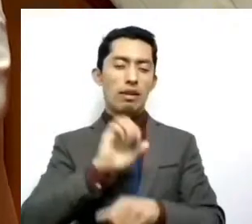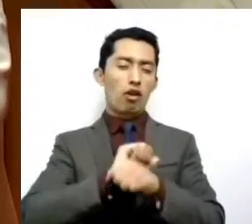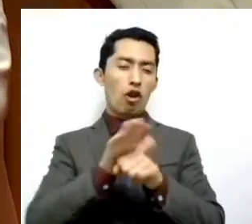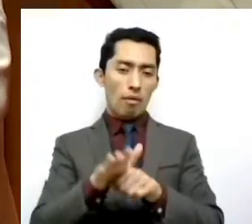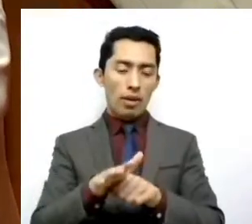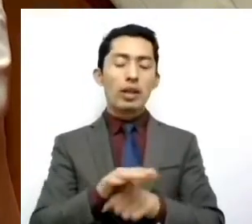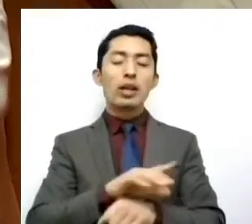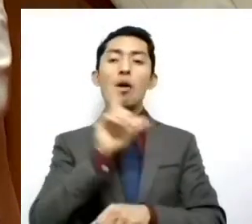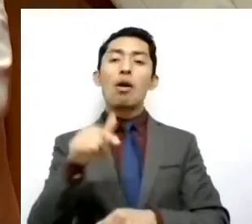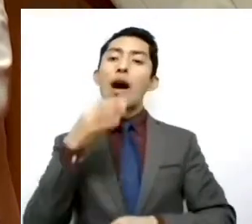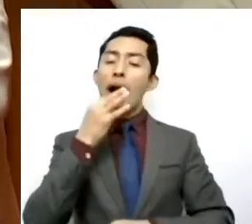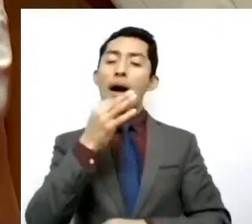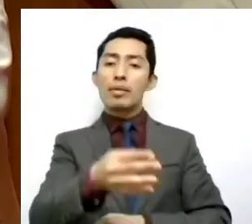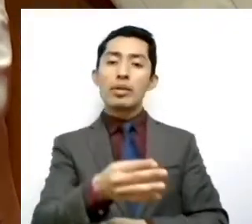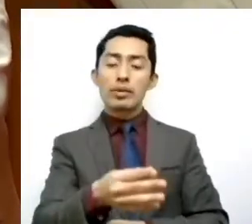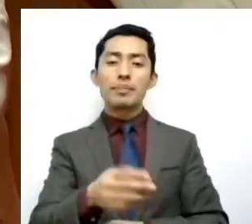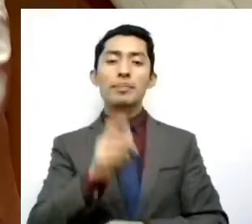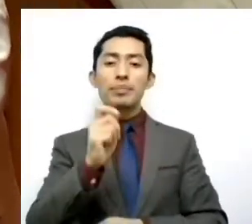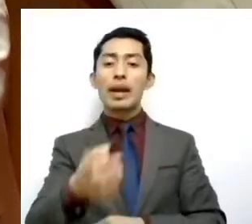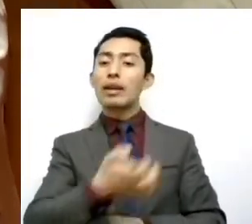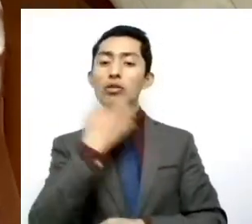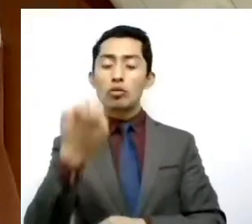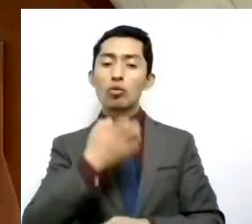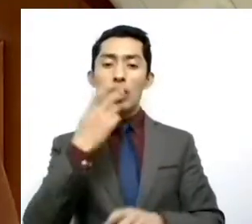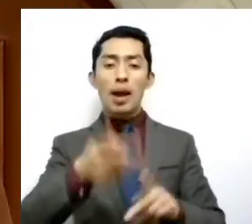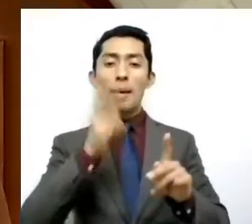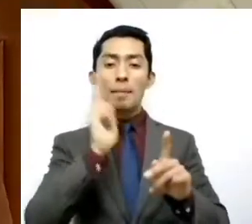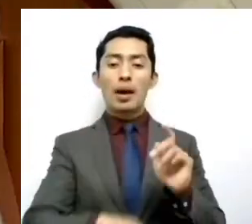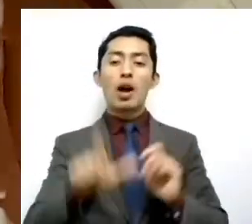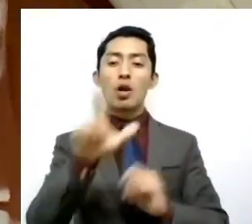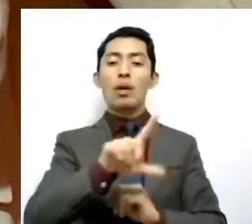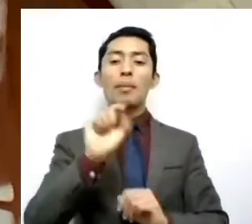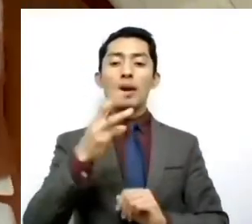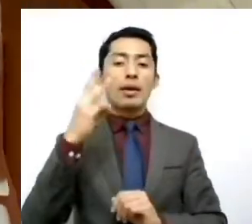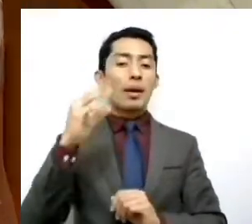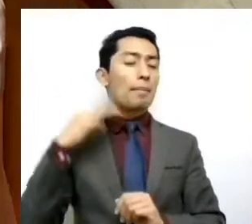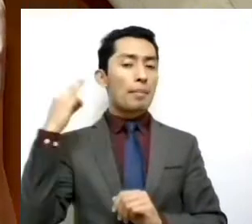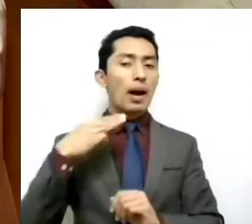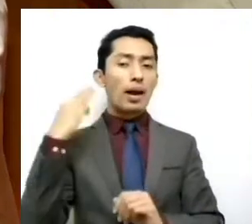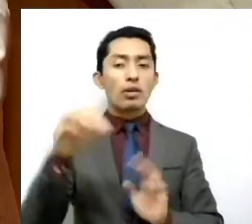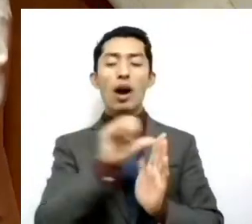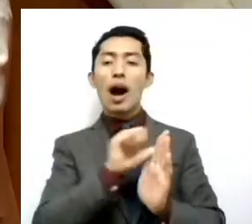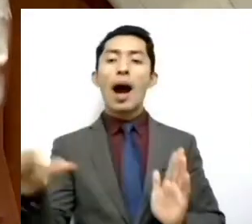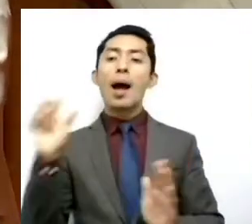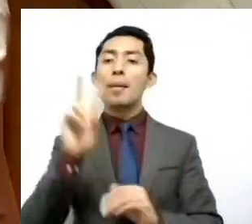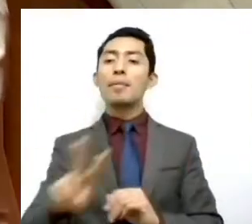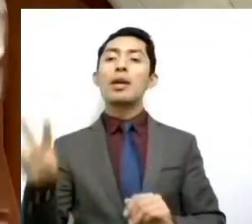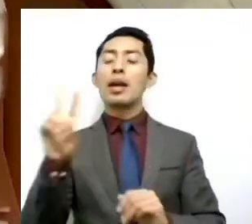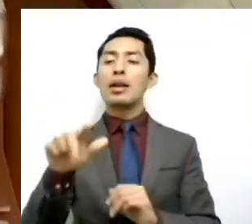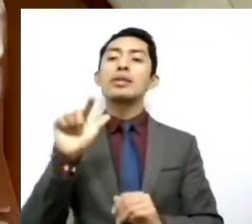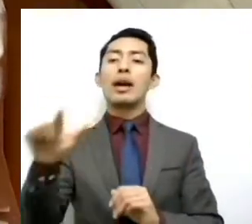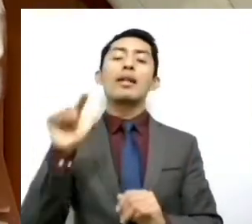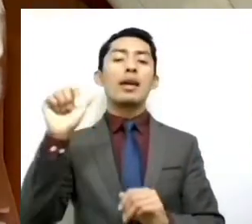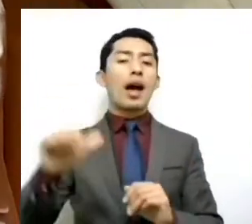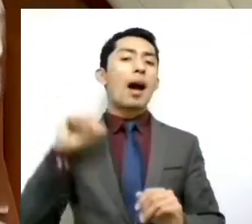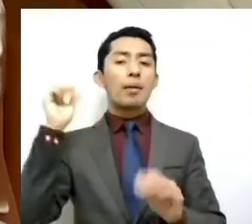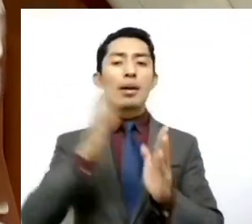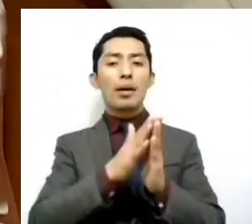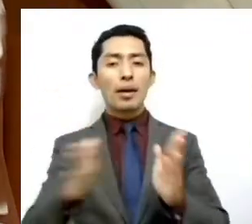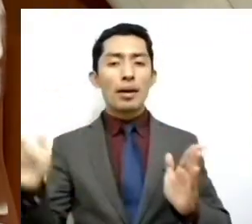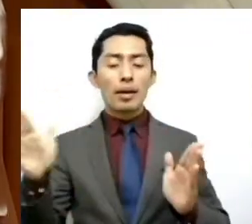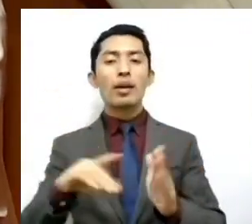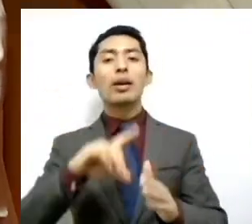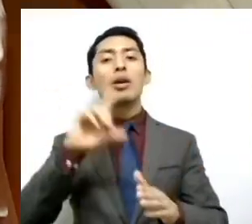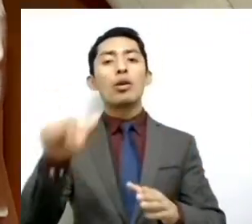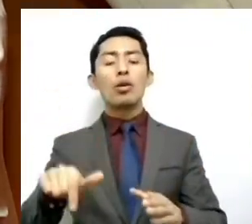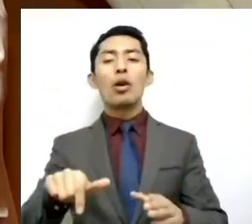informó que el receso escolar comprenderá del lunes 23 de marzo al viernes 17 de abril, por lo que se reanudaron